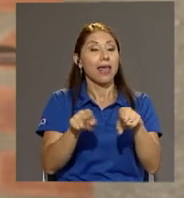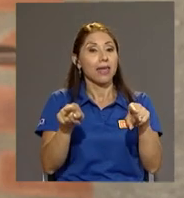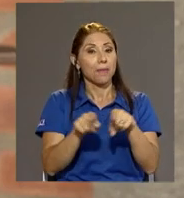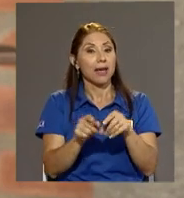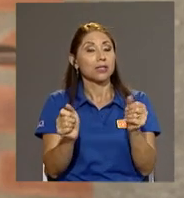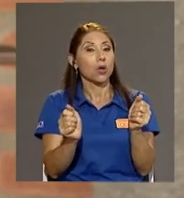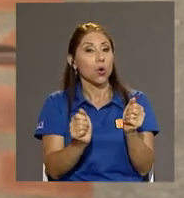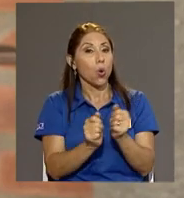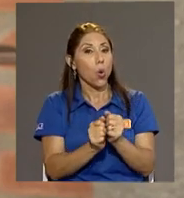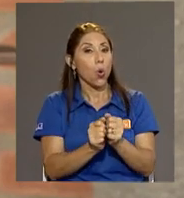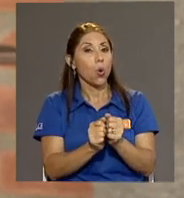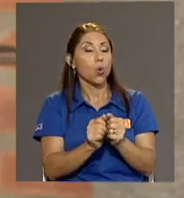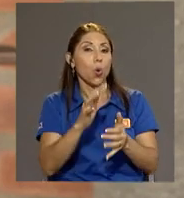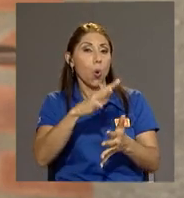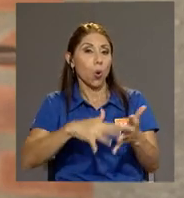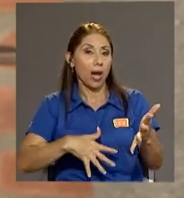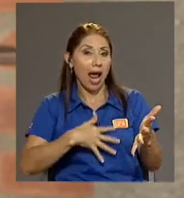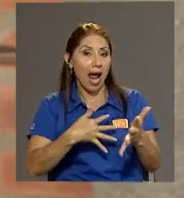inusuales,